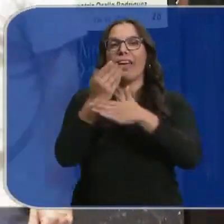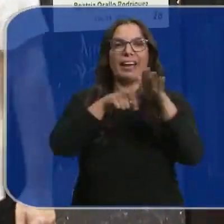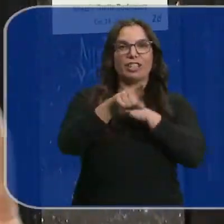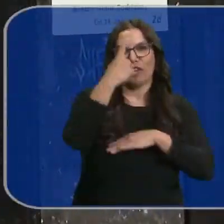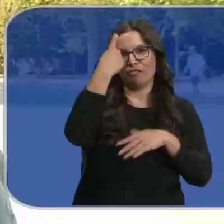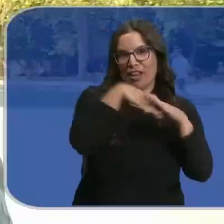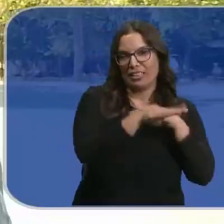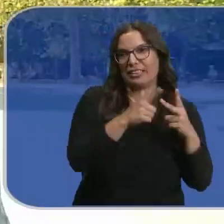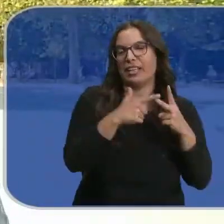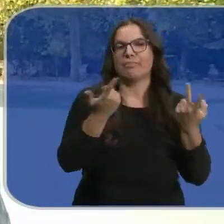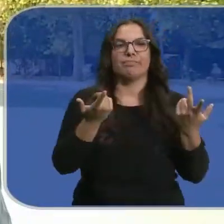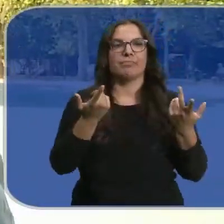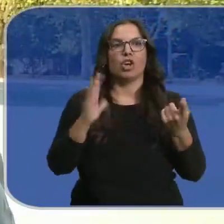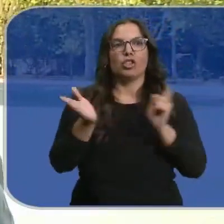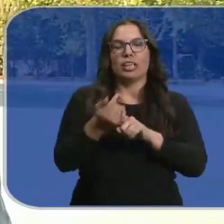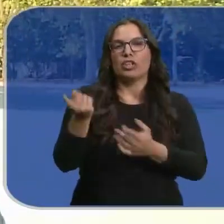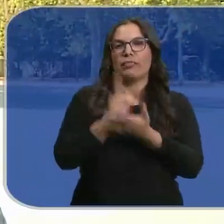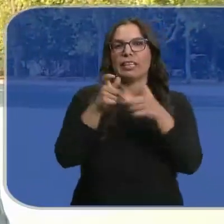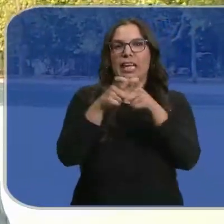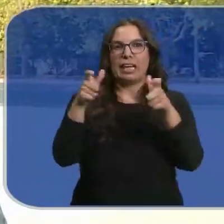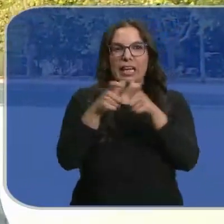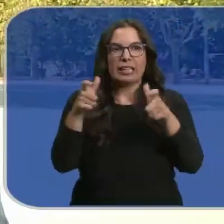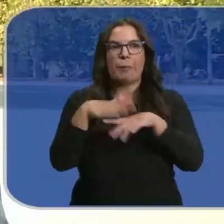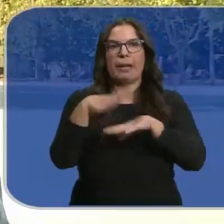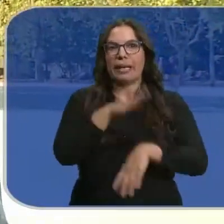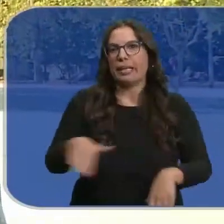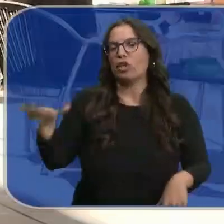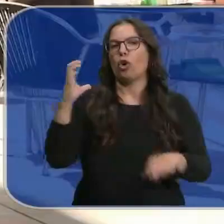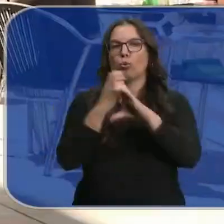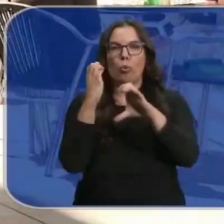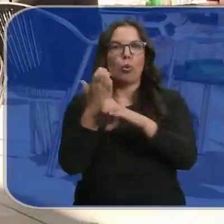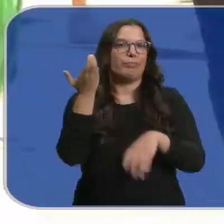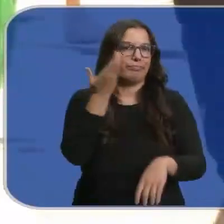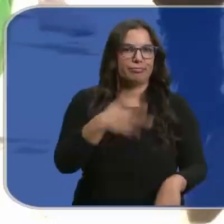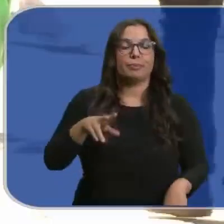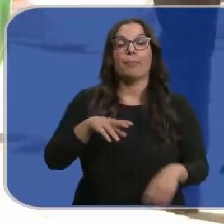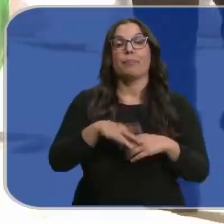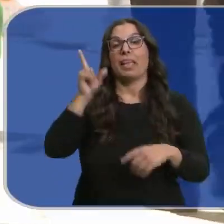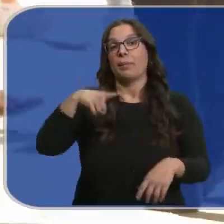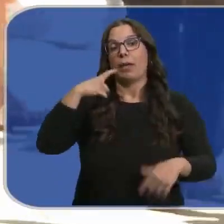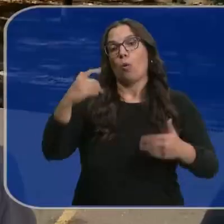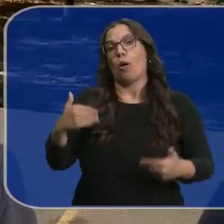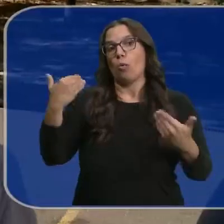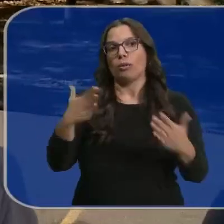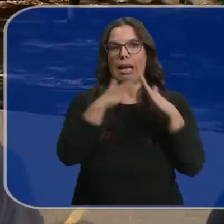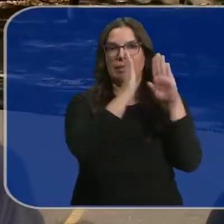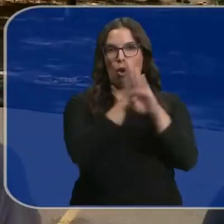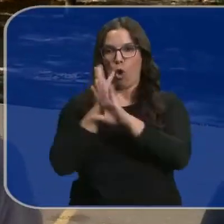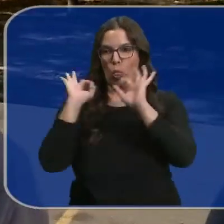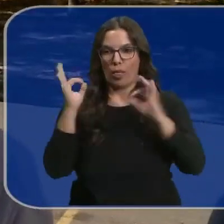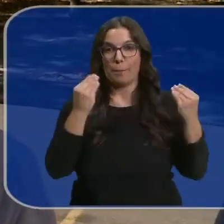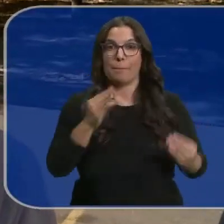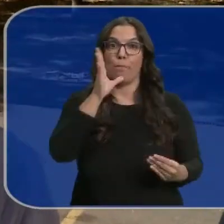gestiones pendientes. Hay que conseguir otra vez las tarjetas de abono bus para los críos y demás. Pero también las rutinas. Poner la casa en orden.